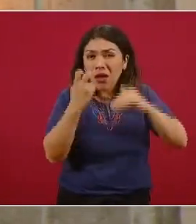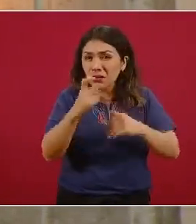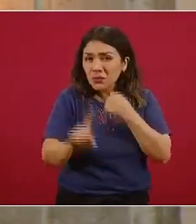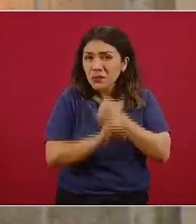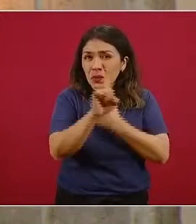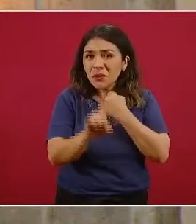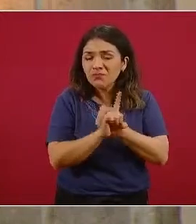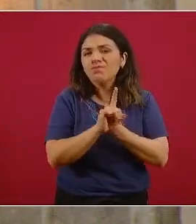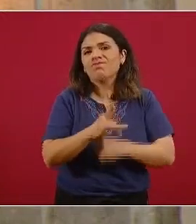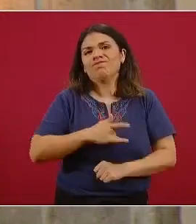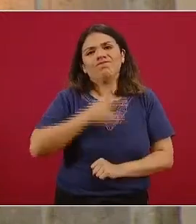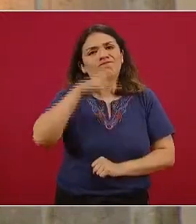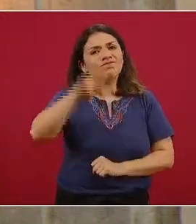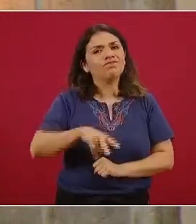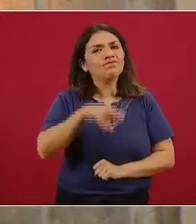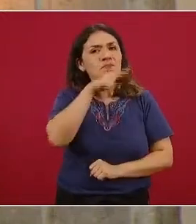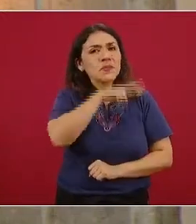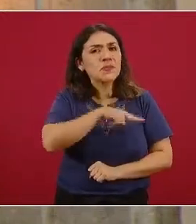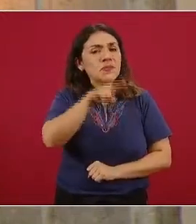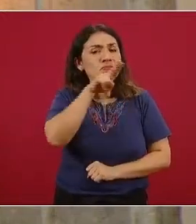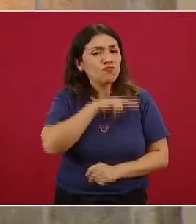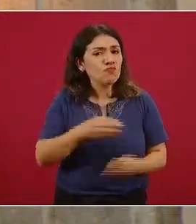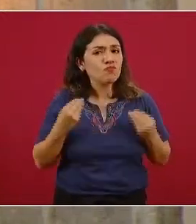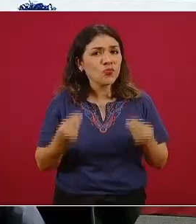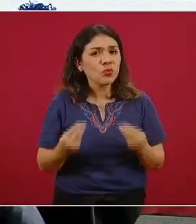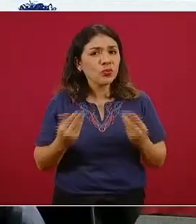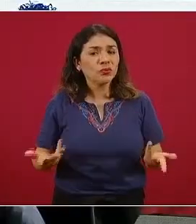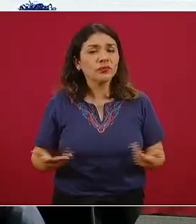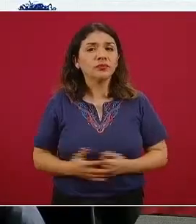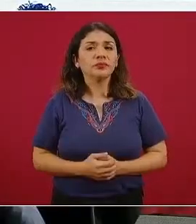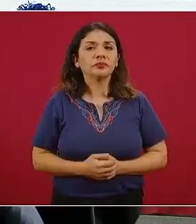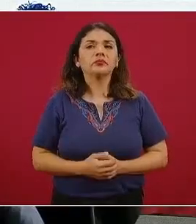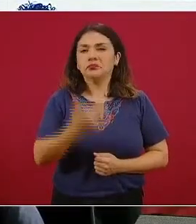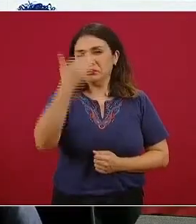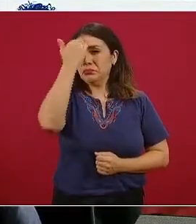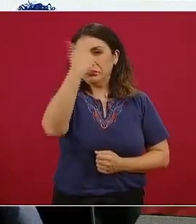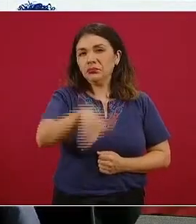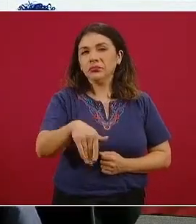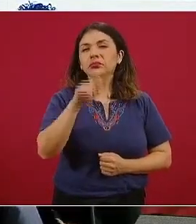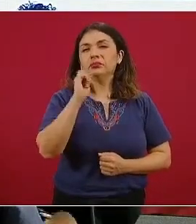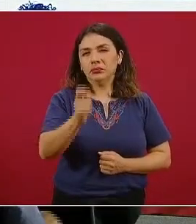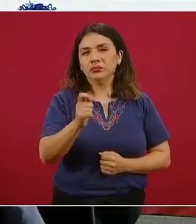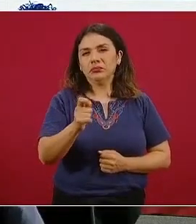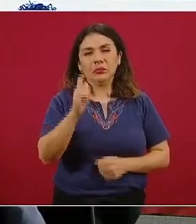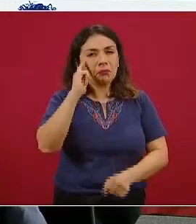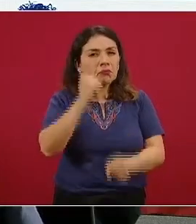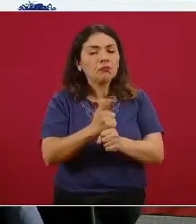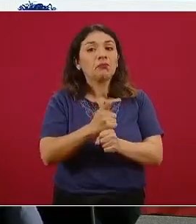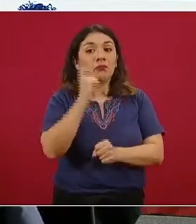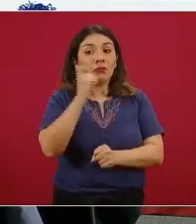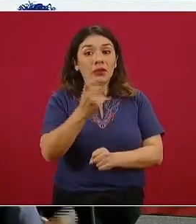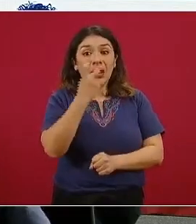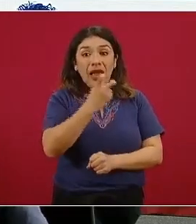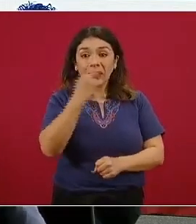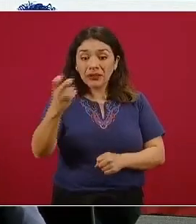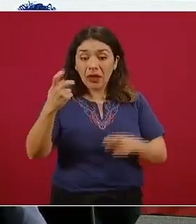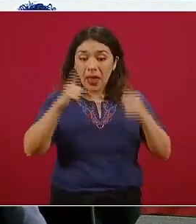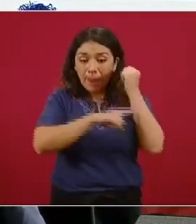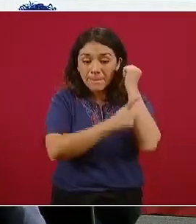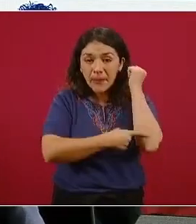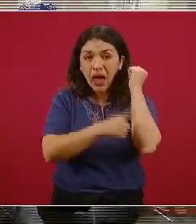que nos preocupa de sobremanera. Sabemos como evidencia de que estos